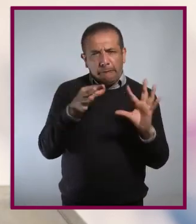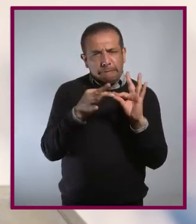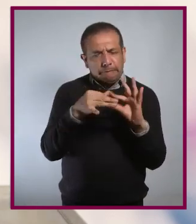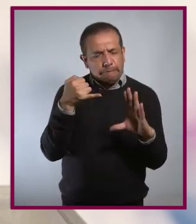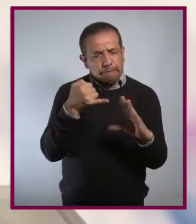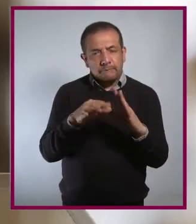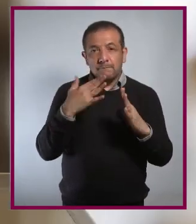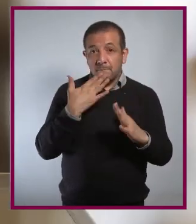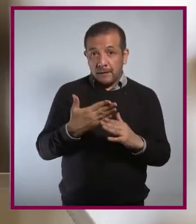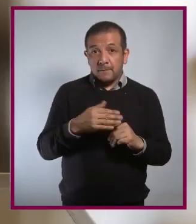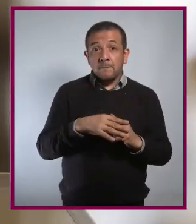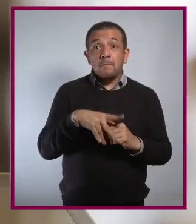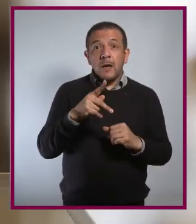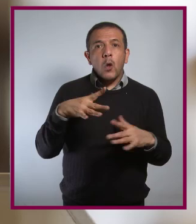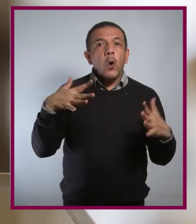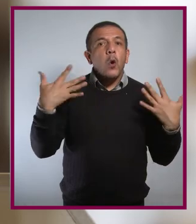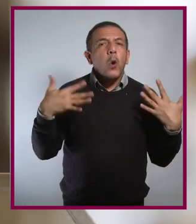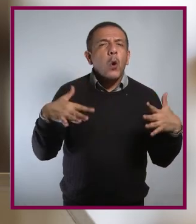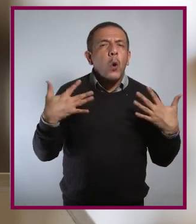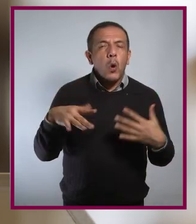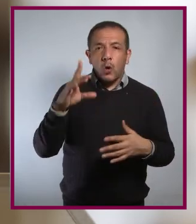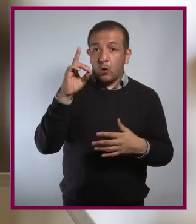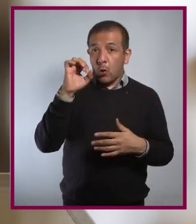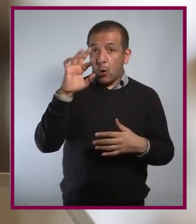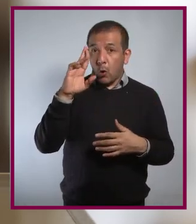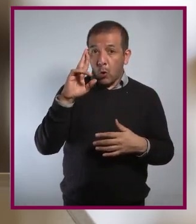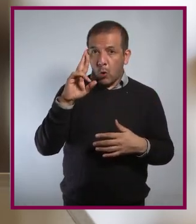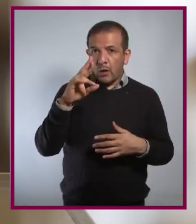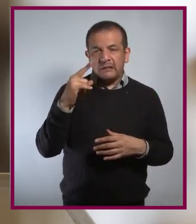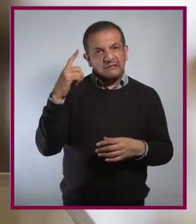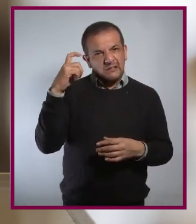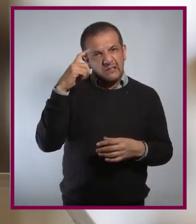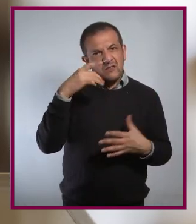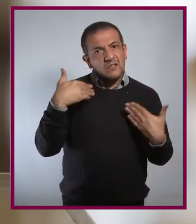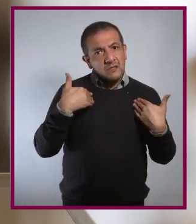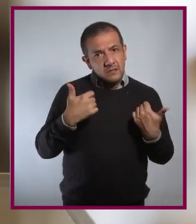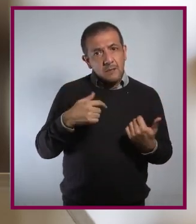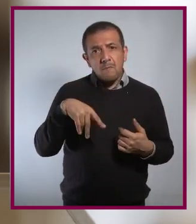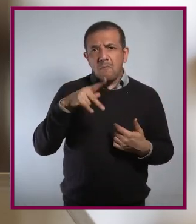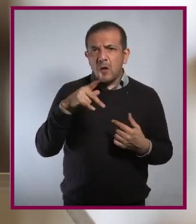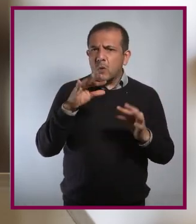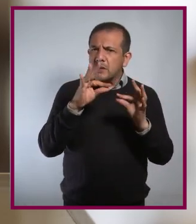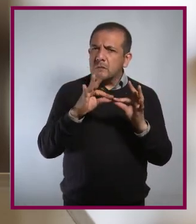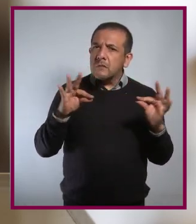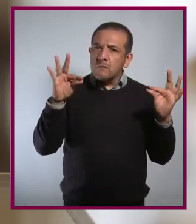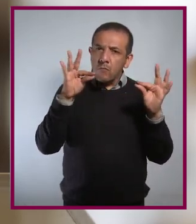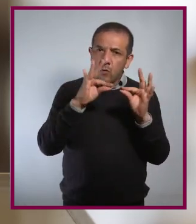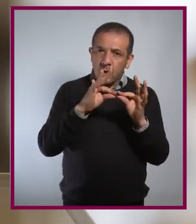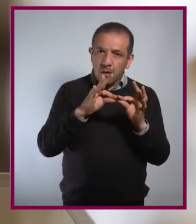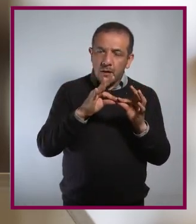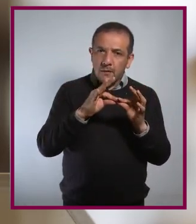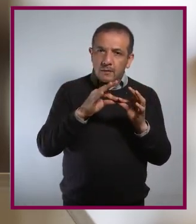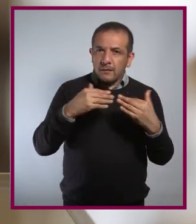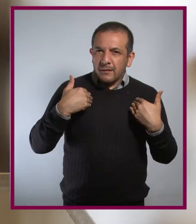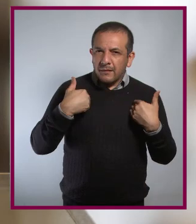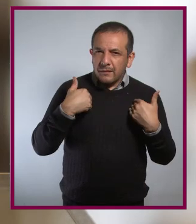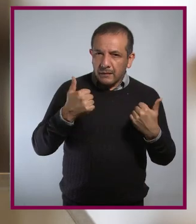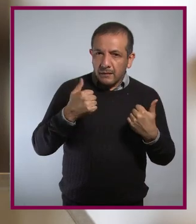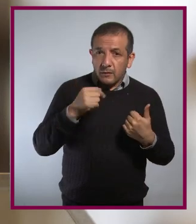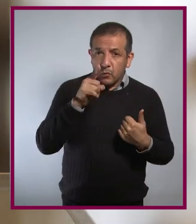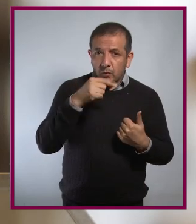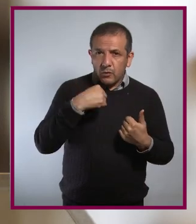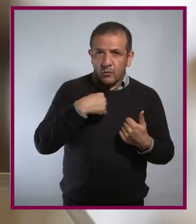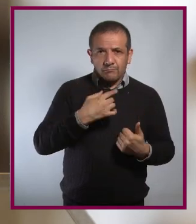horas. El dolor es altamente complejo, pero es importante entender que es una